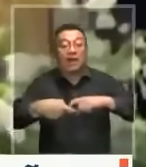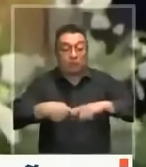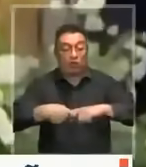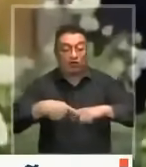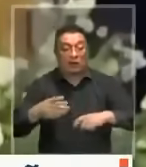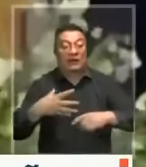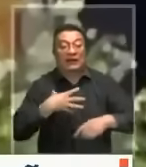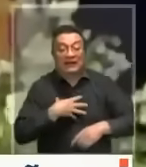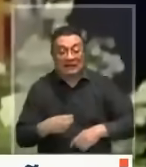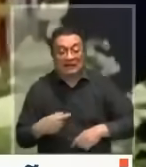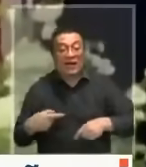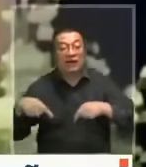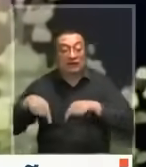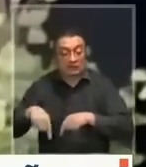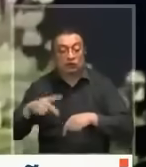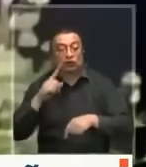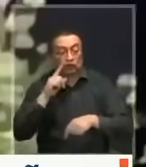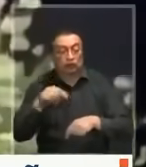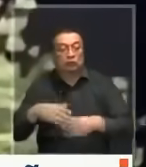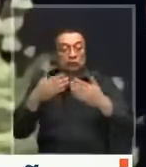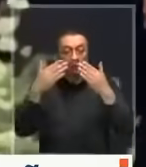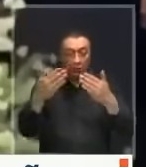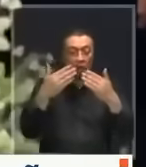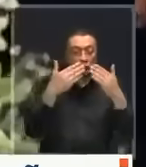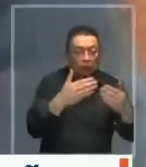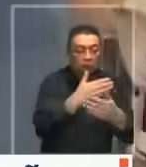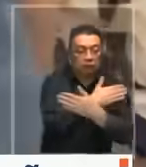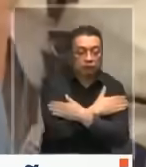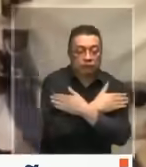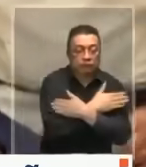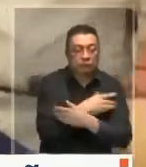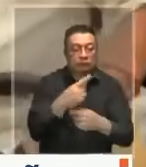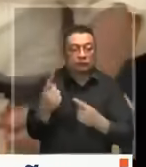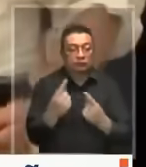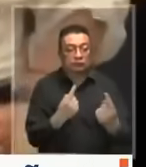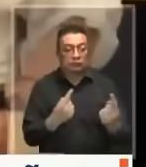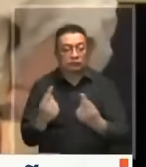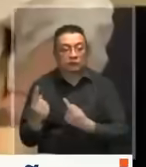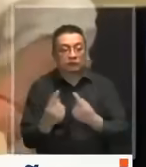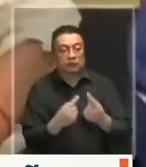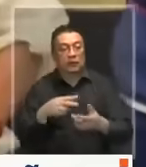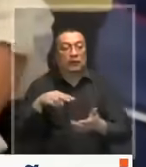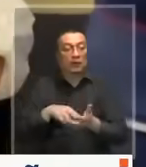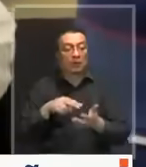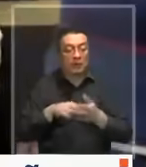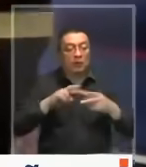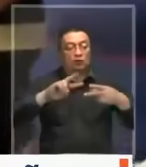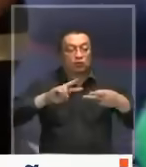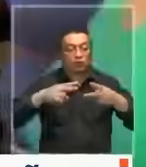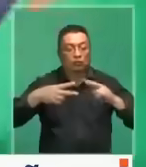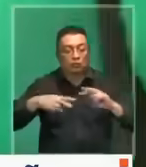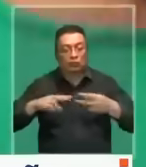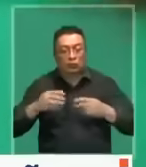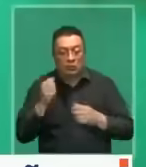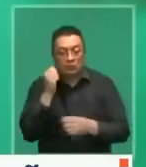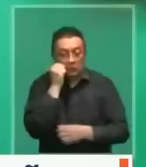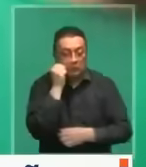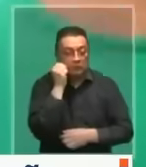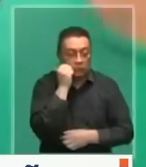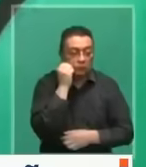hija Cecilia se daban un tiempo para saludar a quienes entraban al salón y esperaban su turno para dar el pésame.